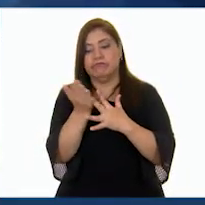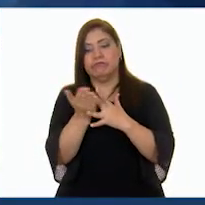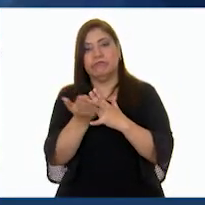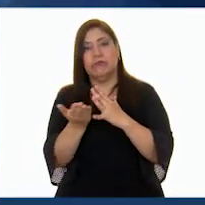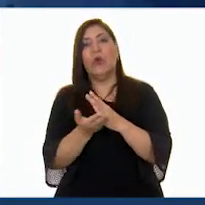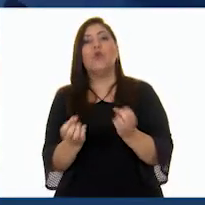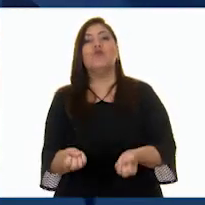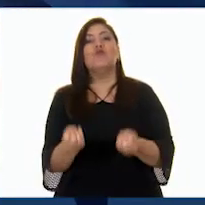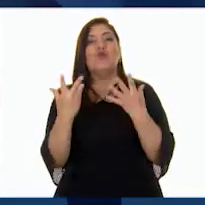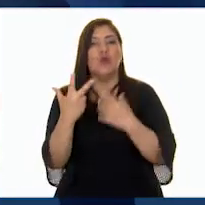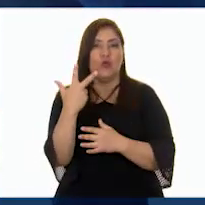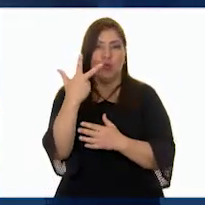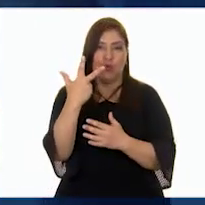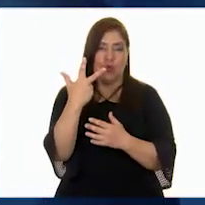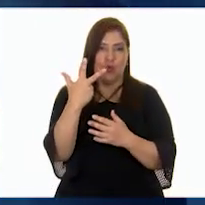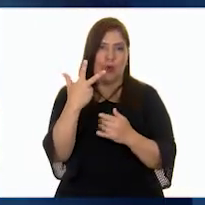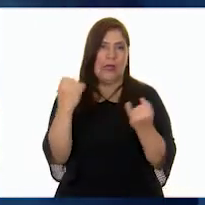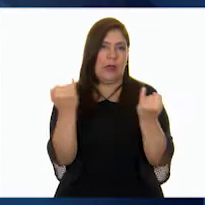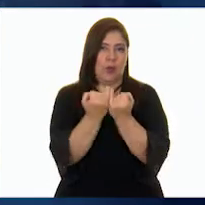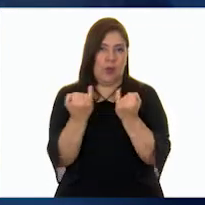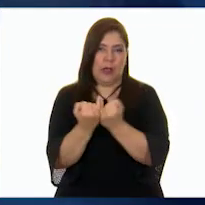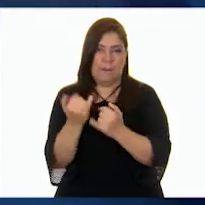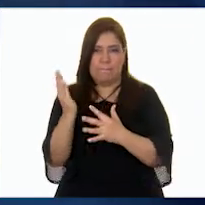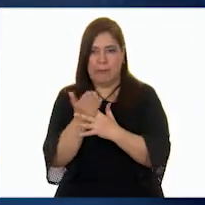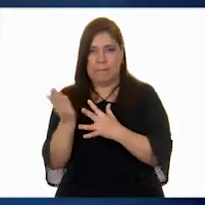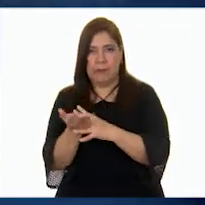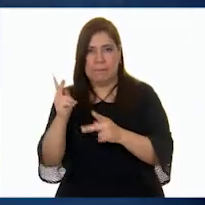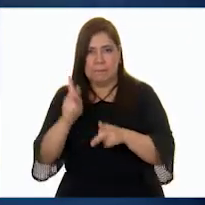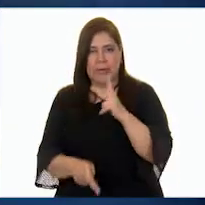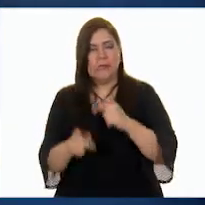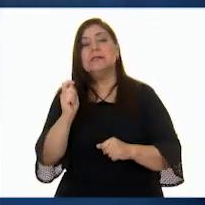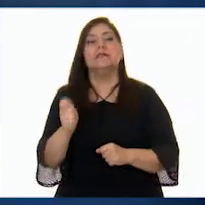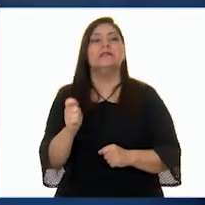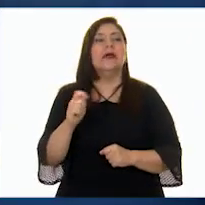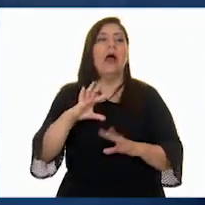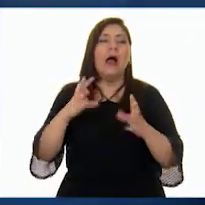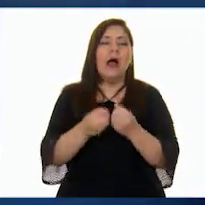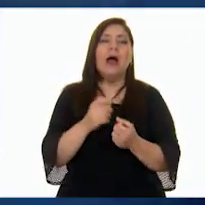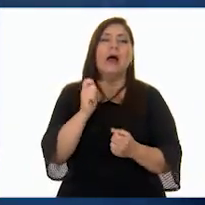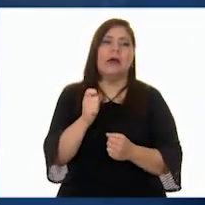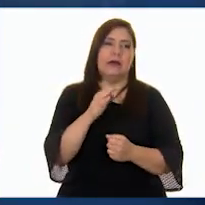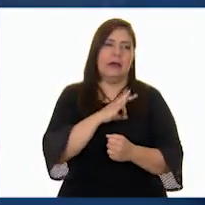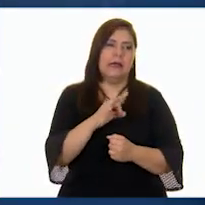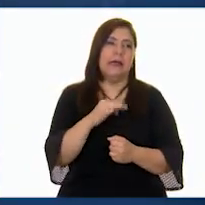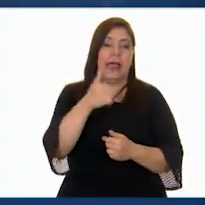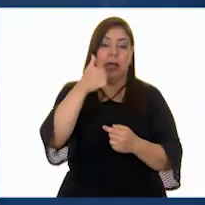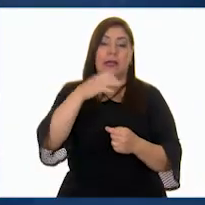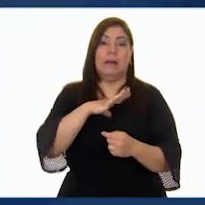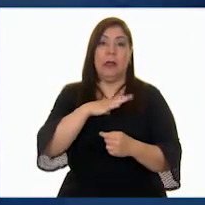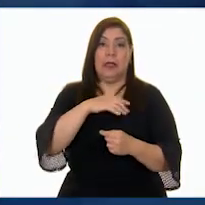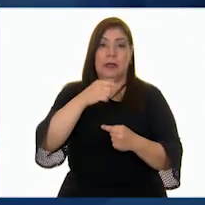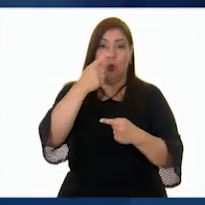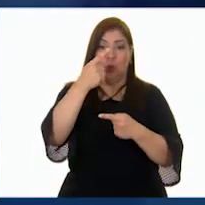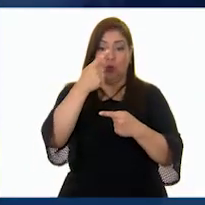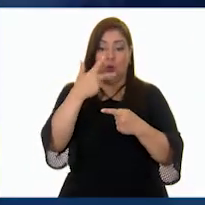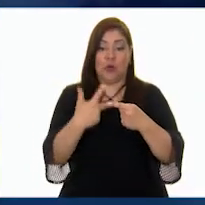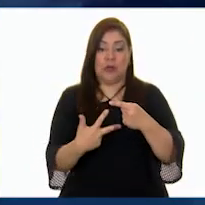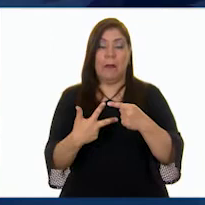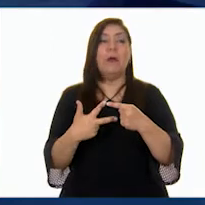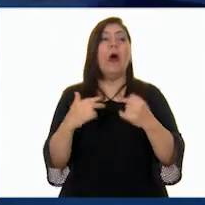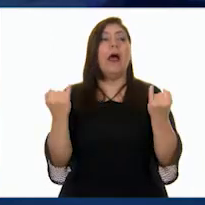el resultado lo multiplicamos por 3. Cada octavo de 824 es